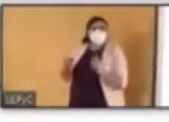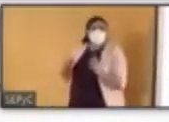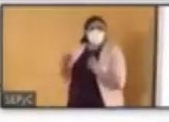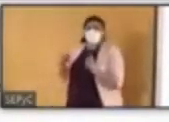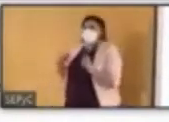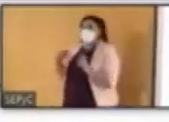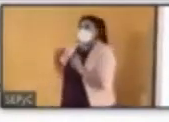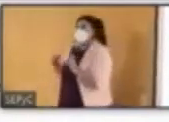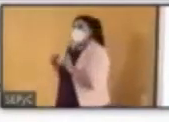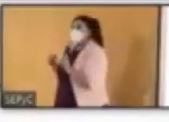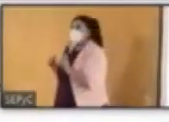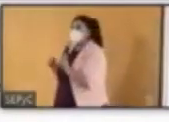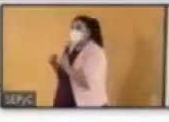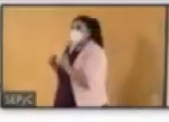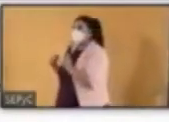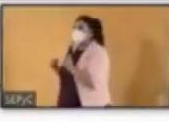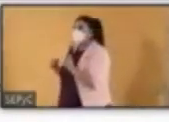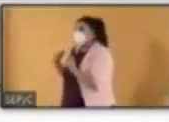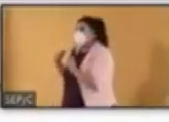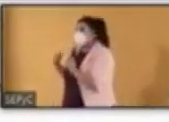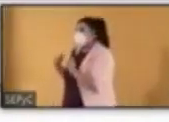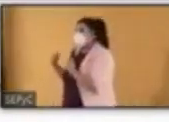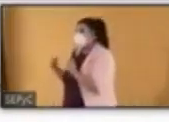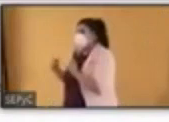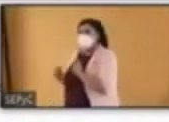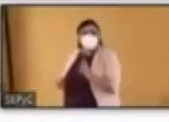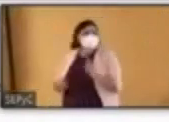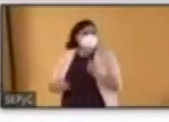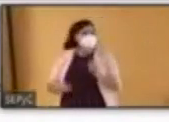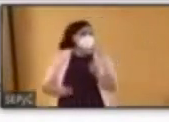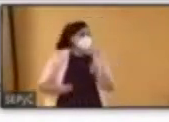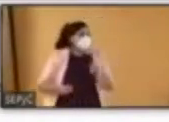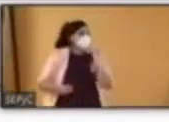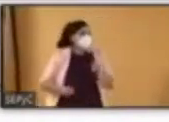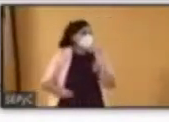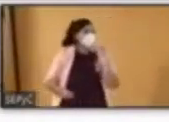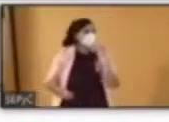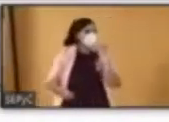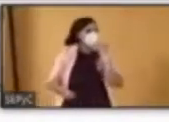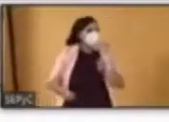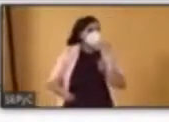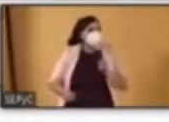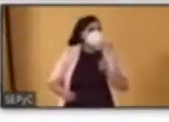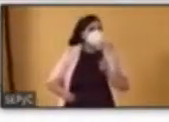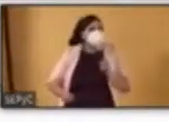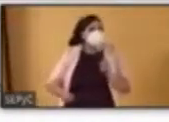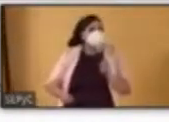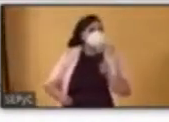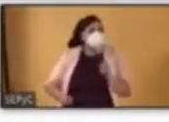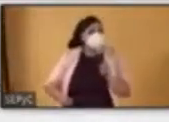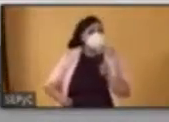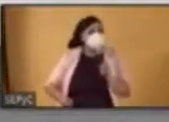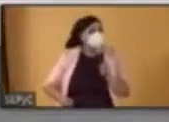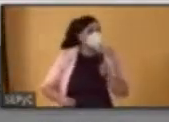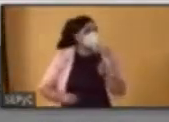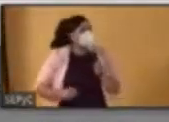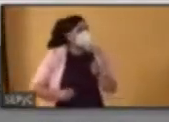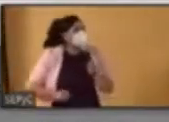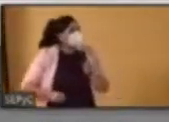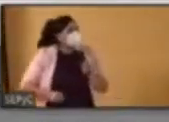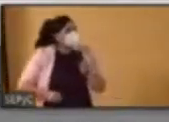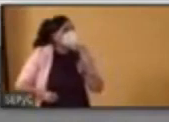habilita capturados correctamente todos los datos insertados en ese módulo. Y procedemos a entonces guardar la información.